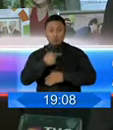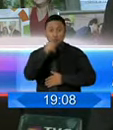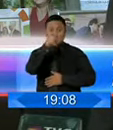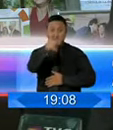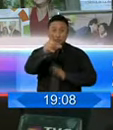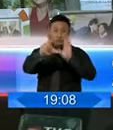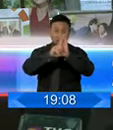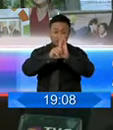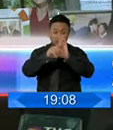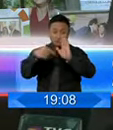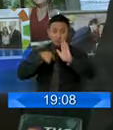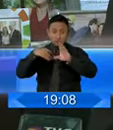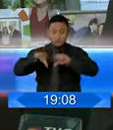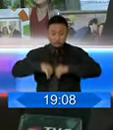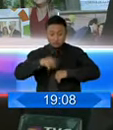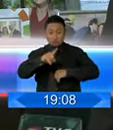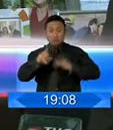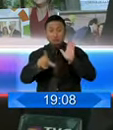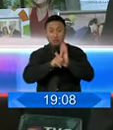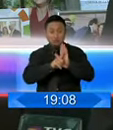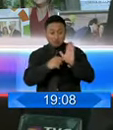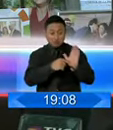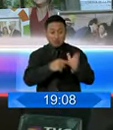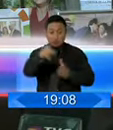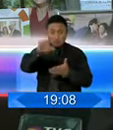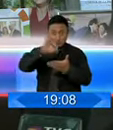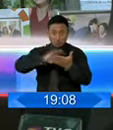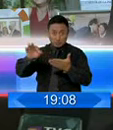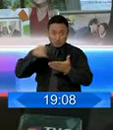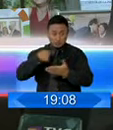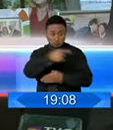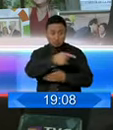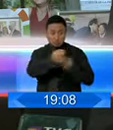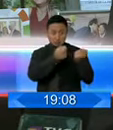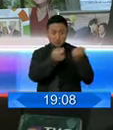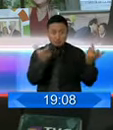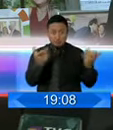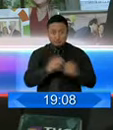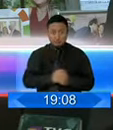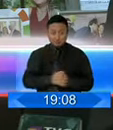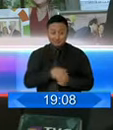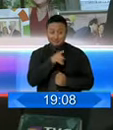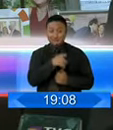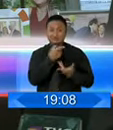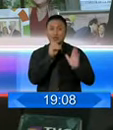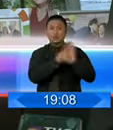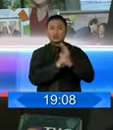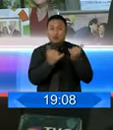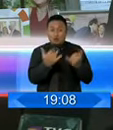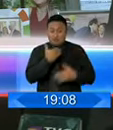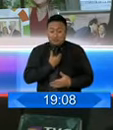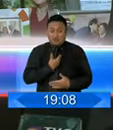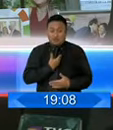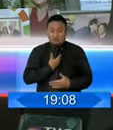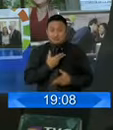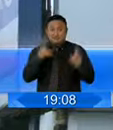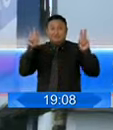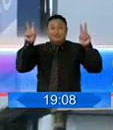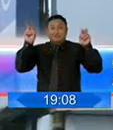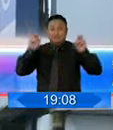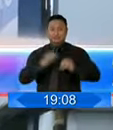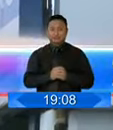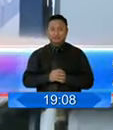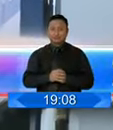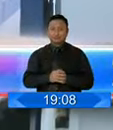mismos hicieron, la que ustedes aprobaron. Esa es la acusación que se me hace, entre comillas. En